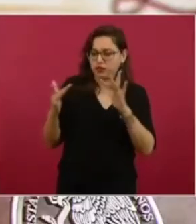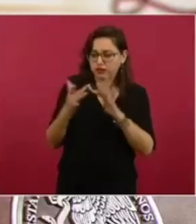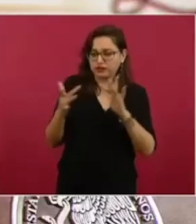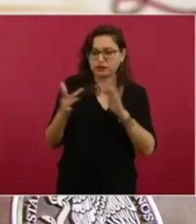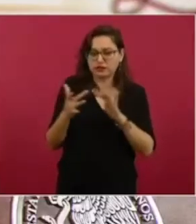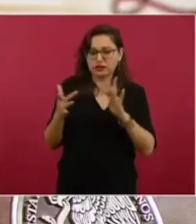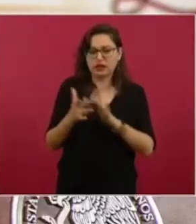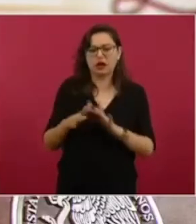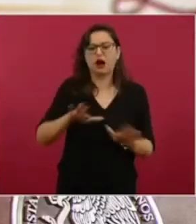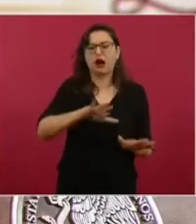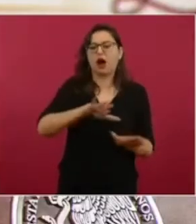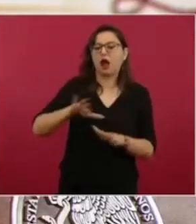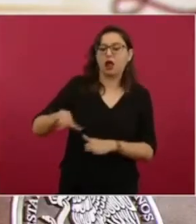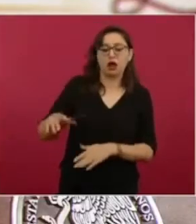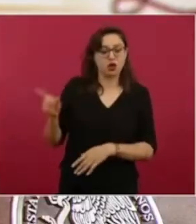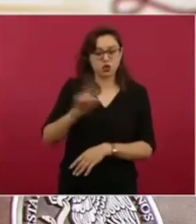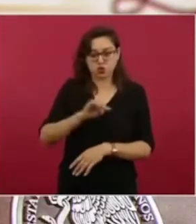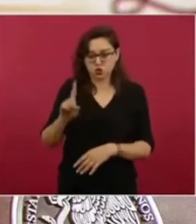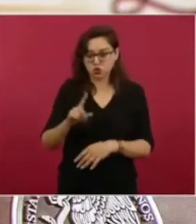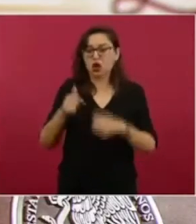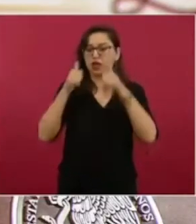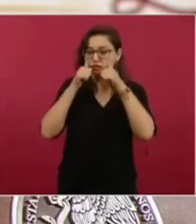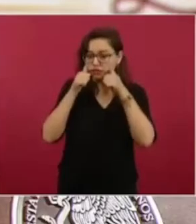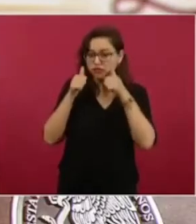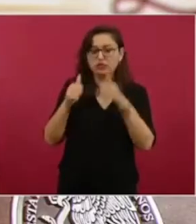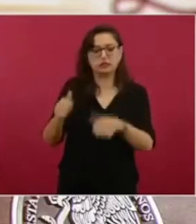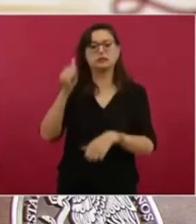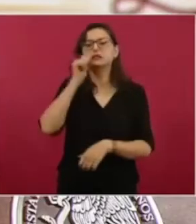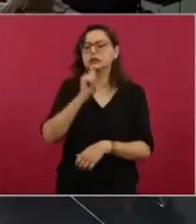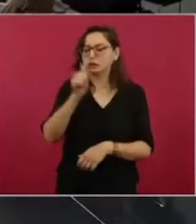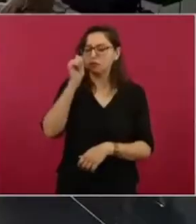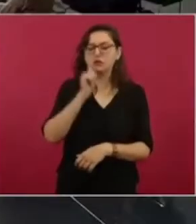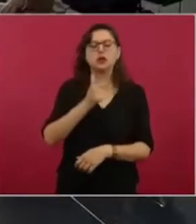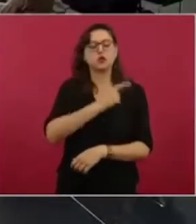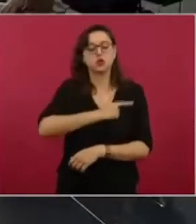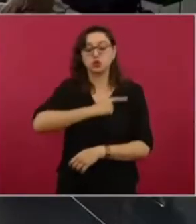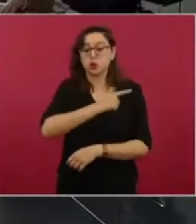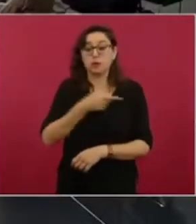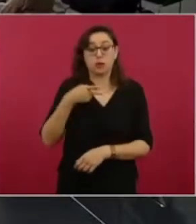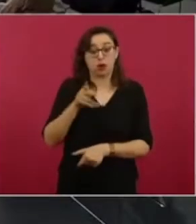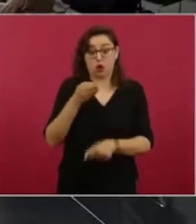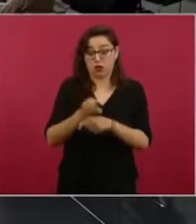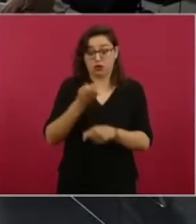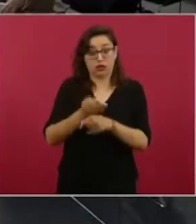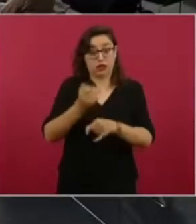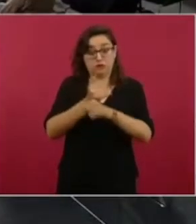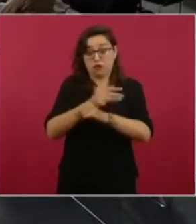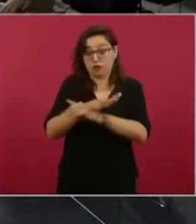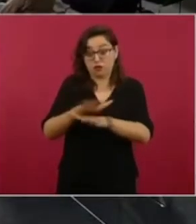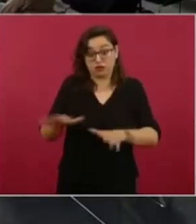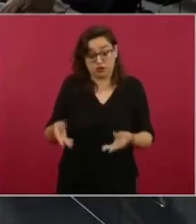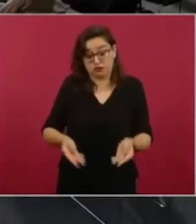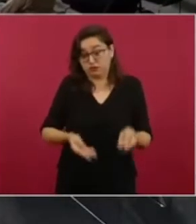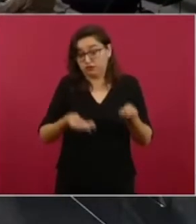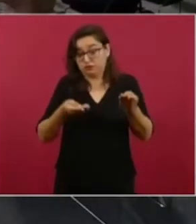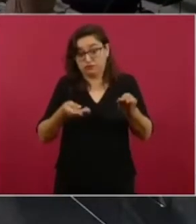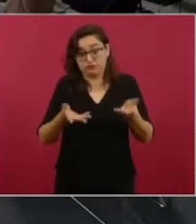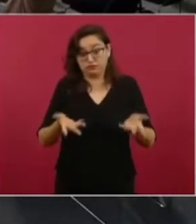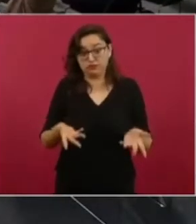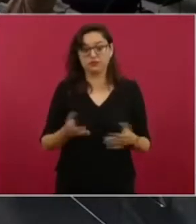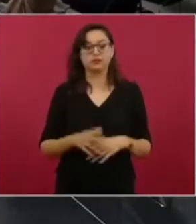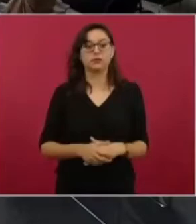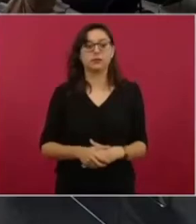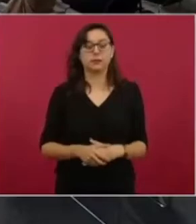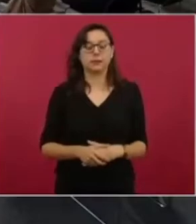de hacerlo a un lado, sino tenerlo siempre presente con mucho gusto, ¿sí? Pero esta es la información que le puedo tener. Muchas gracias. Mira,